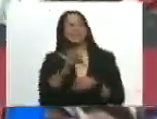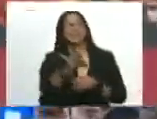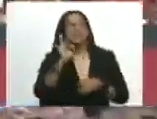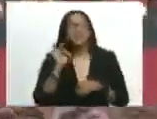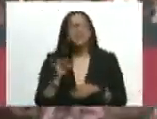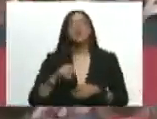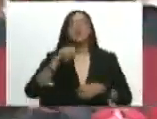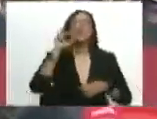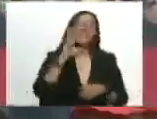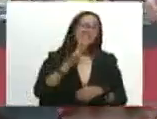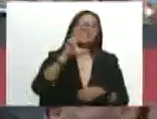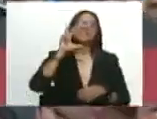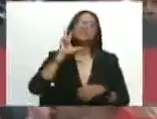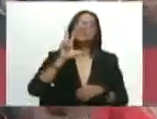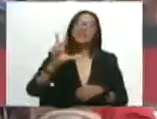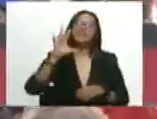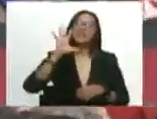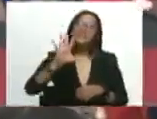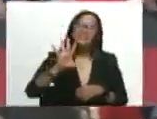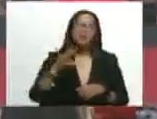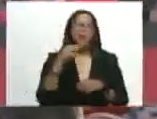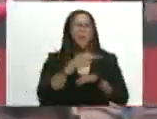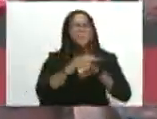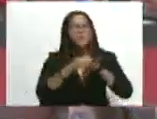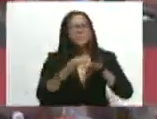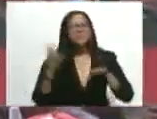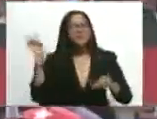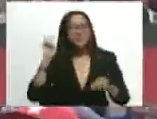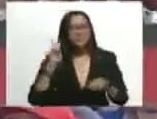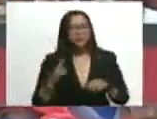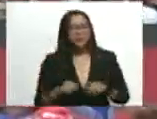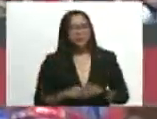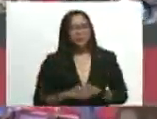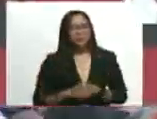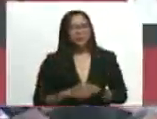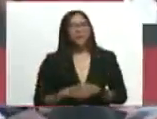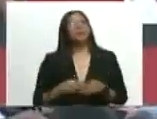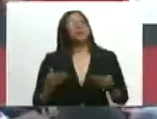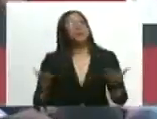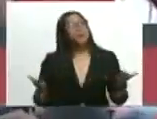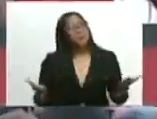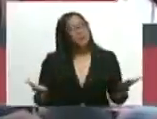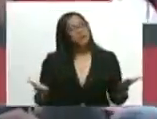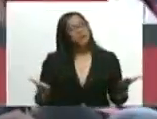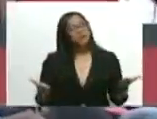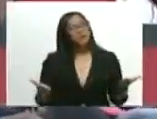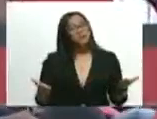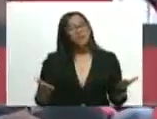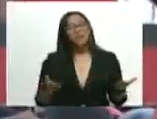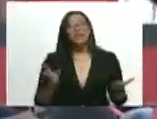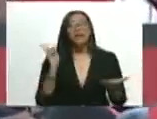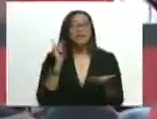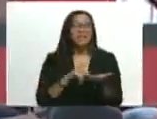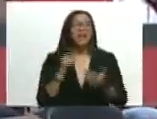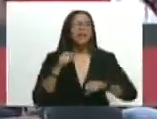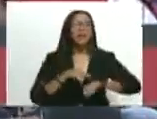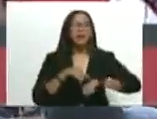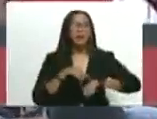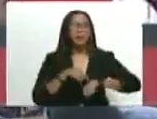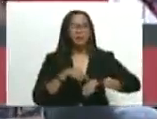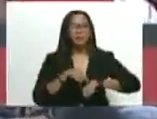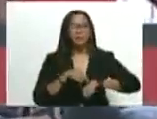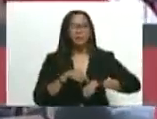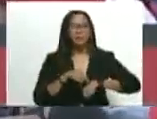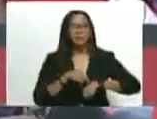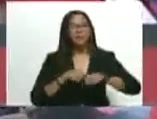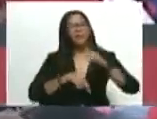tres cinco municipios de Venezuela y es por eso que ha llegado la hora de